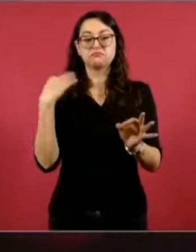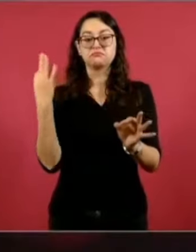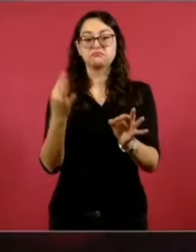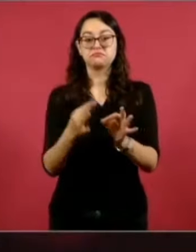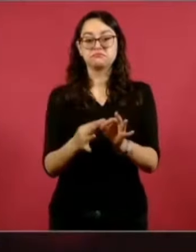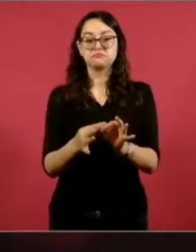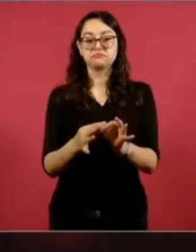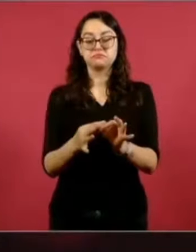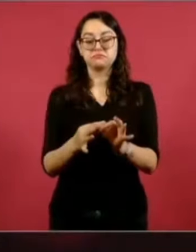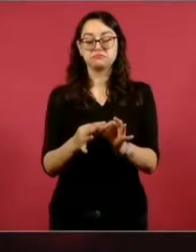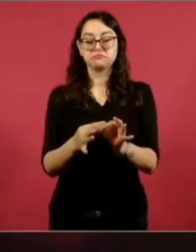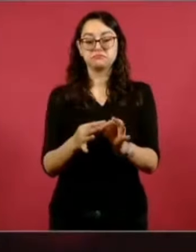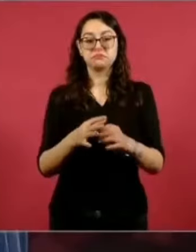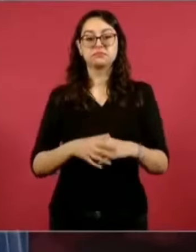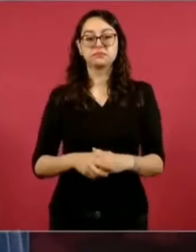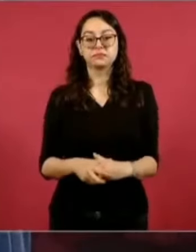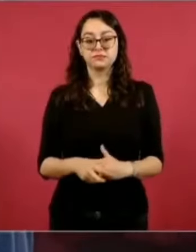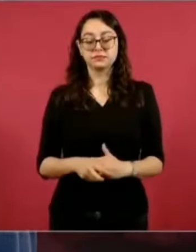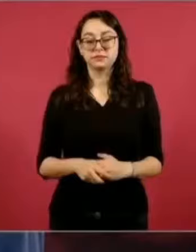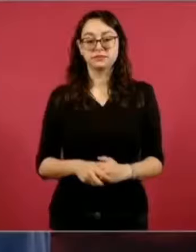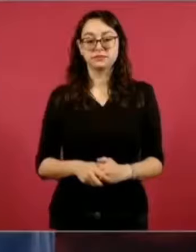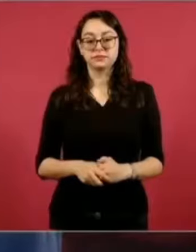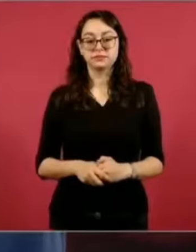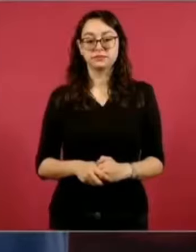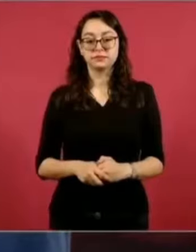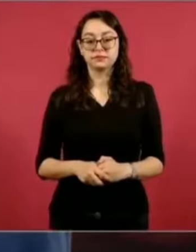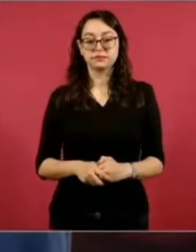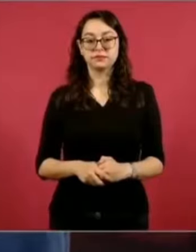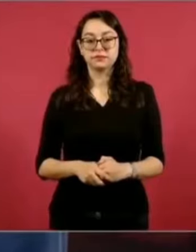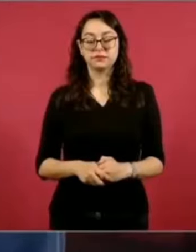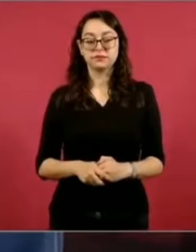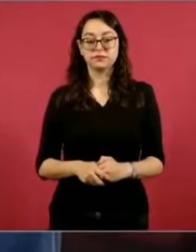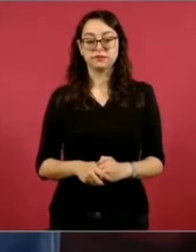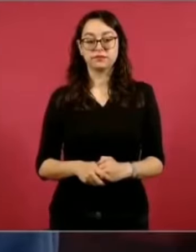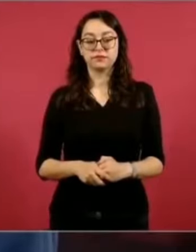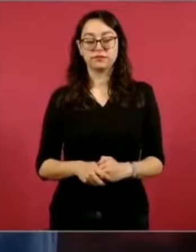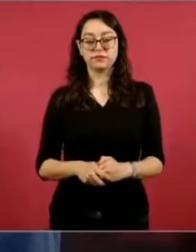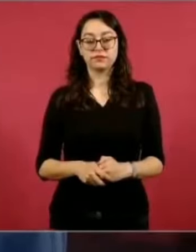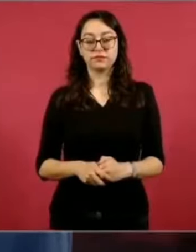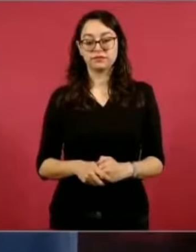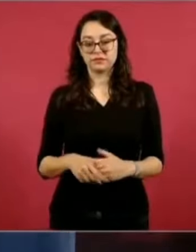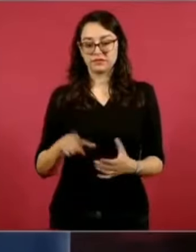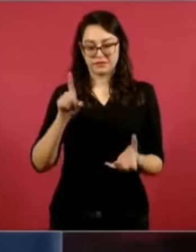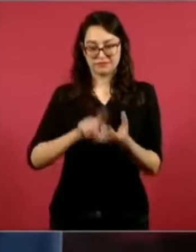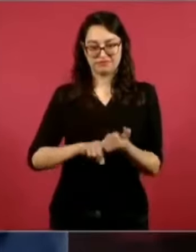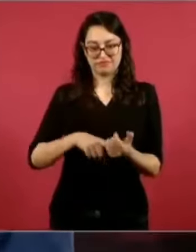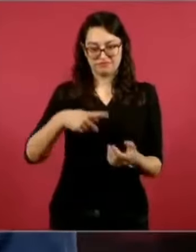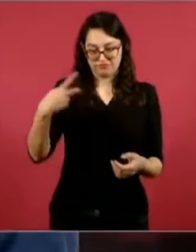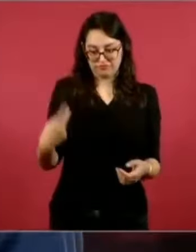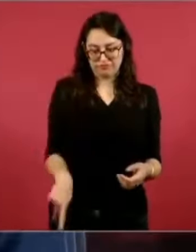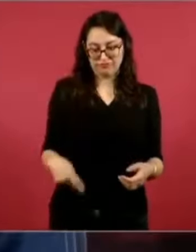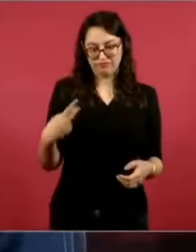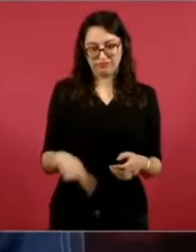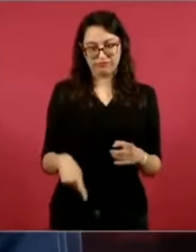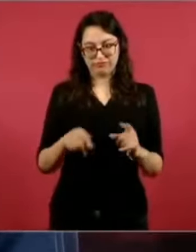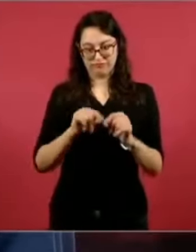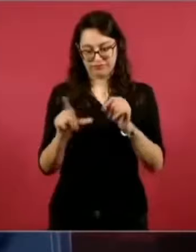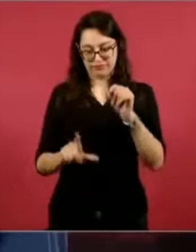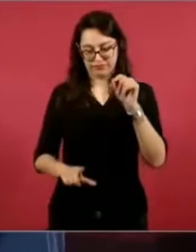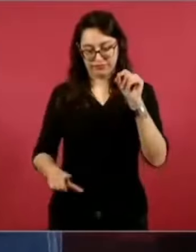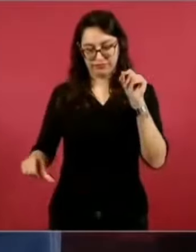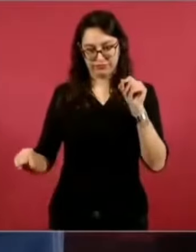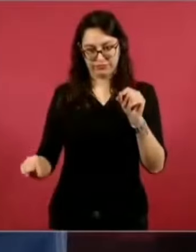nacionales. No hay